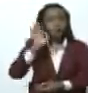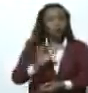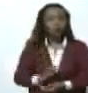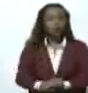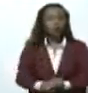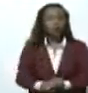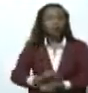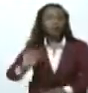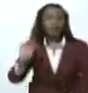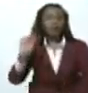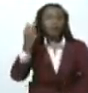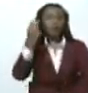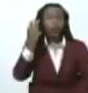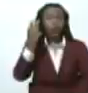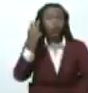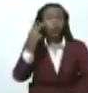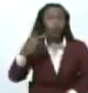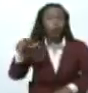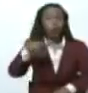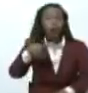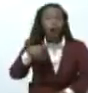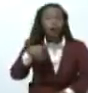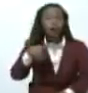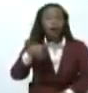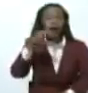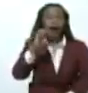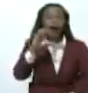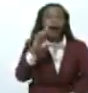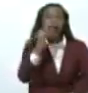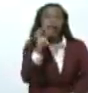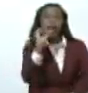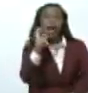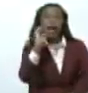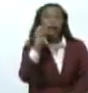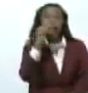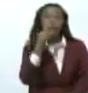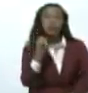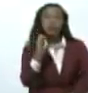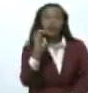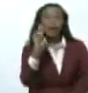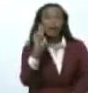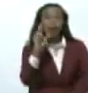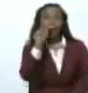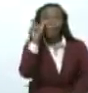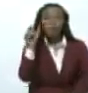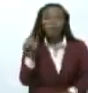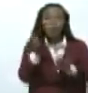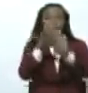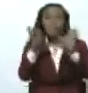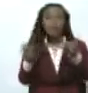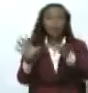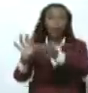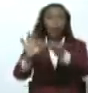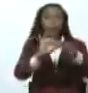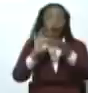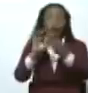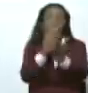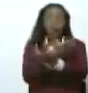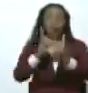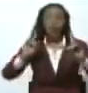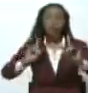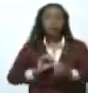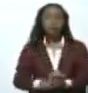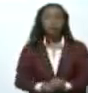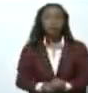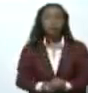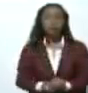En segundo lugar, Eliezer Ramón Sirit, de la Mesa de la Unidad Democrática,